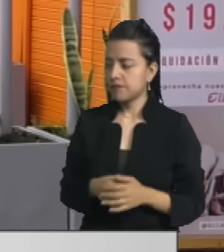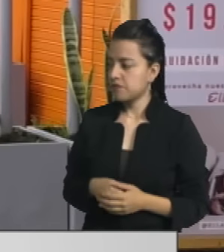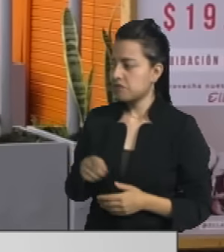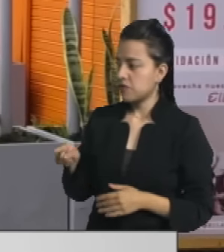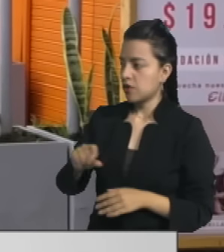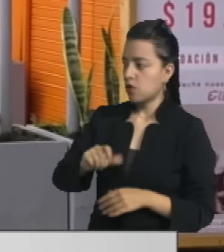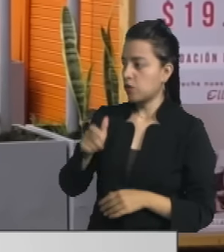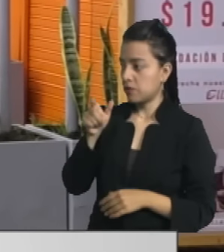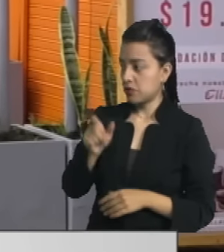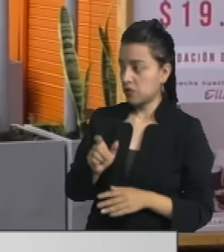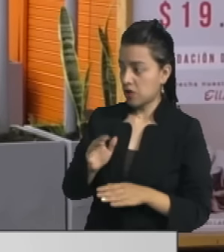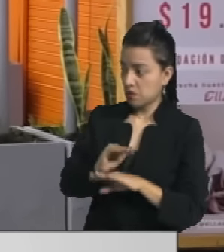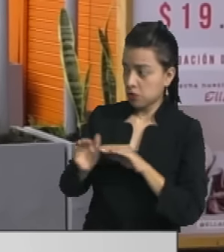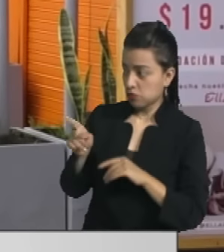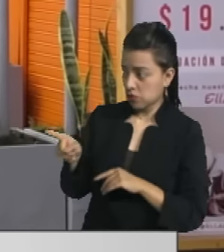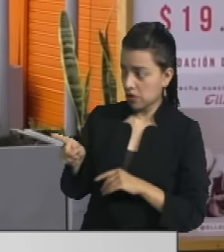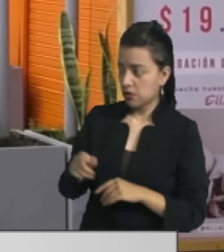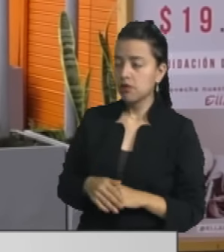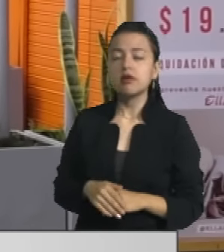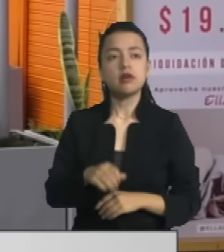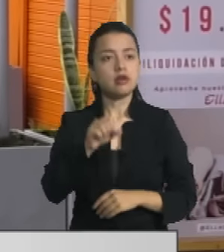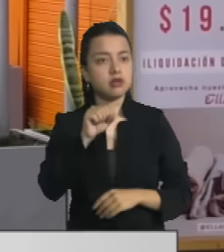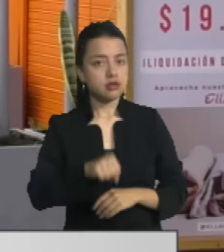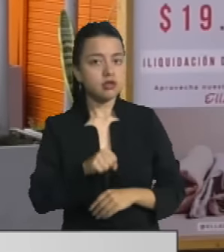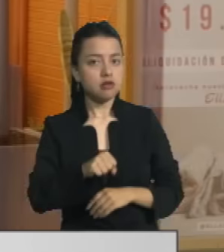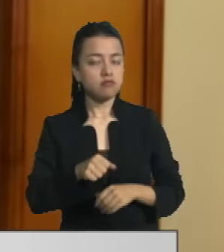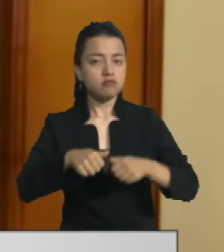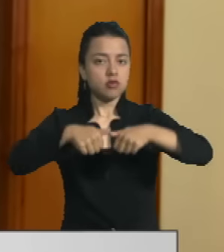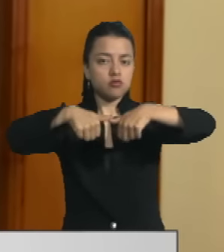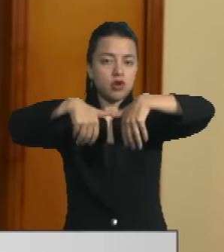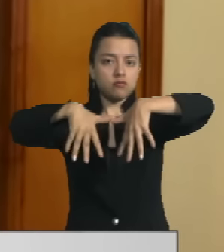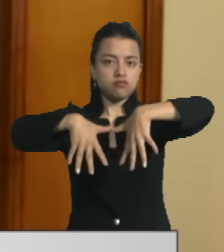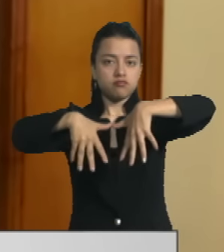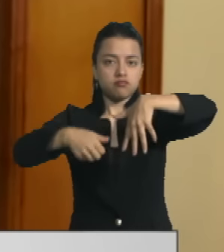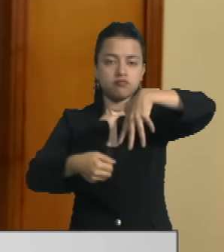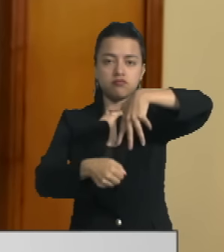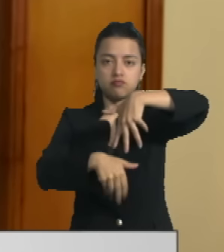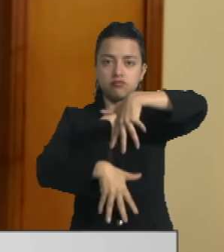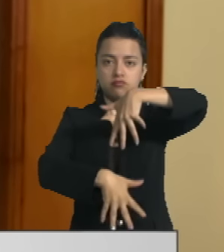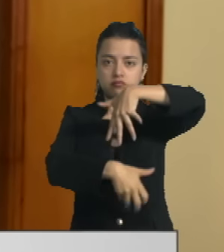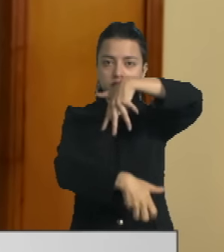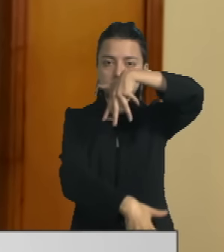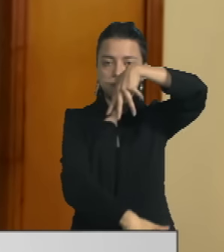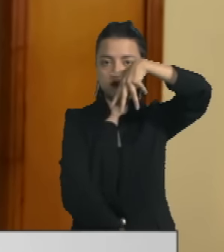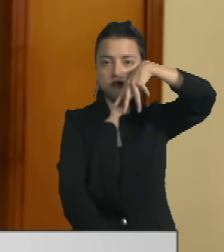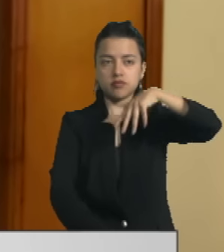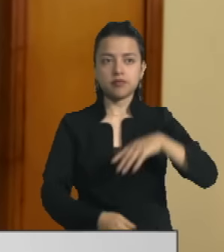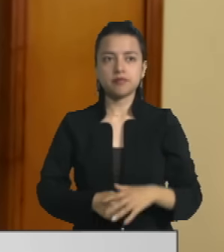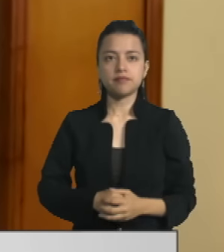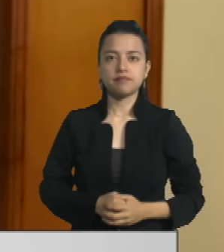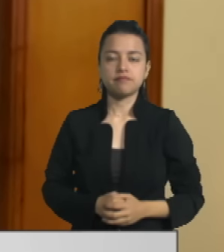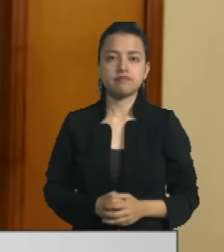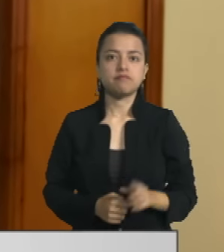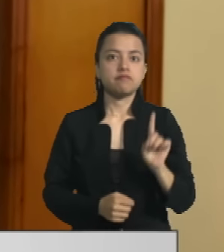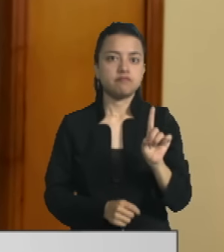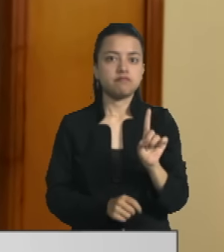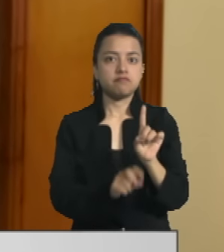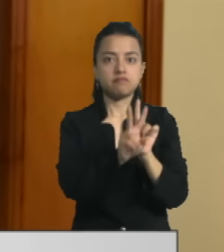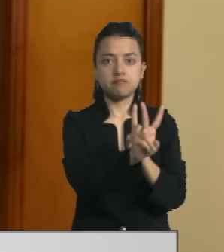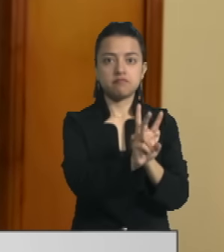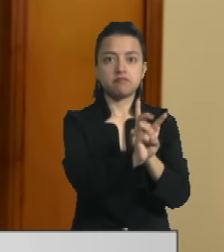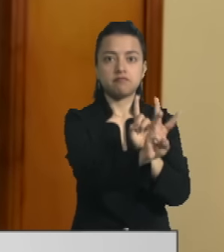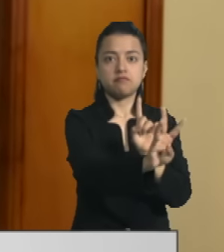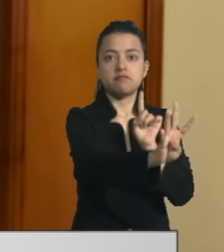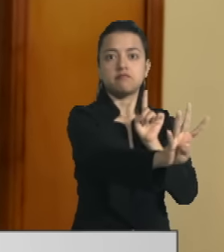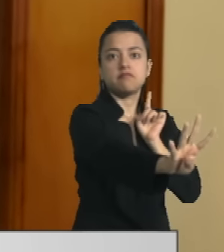me trajo otro amigo esto ya sabes que es una cadena bueno según las personas y según También las directivas